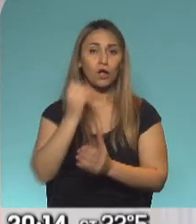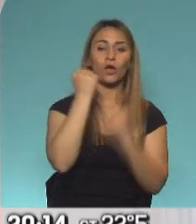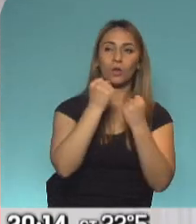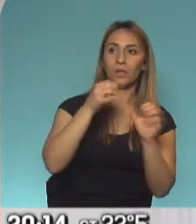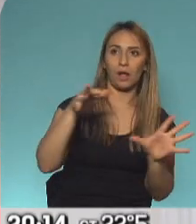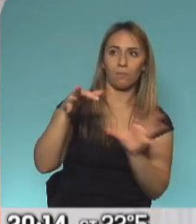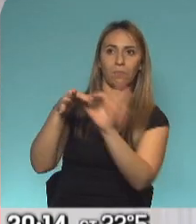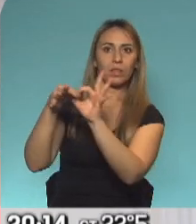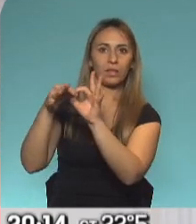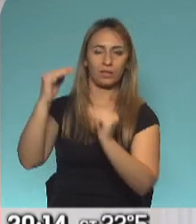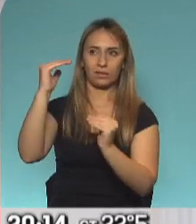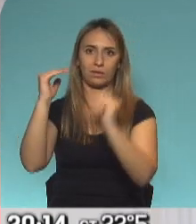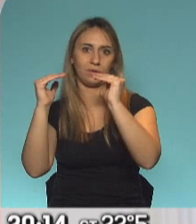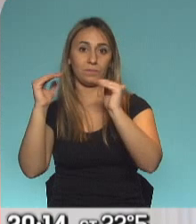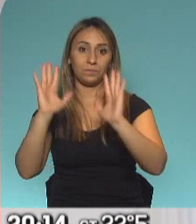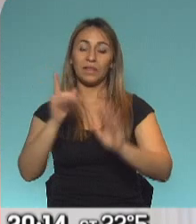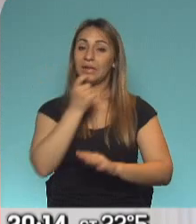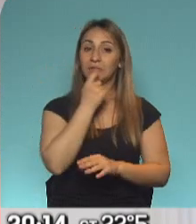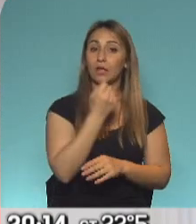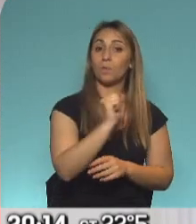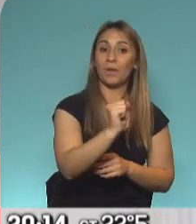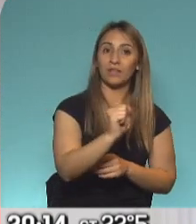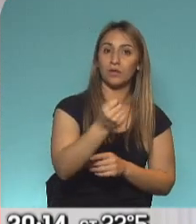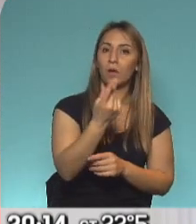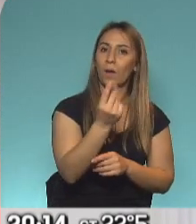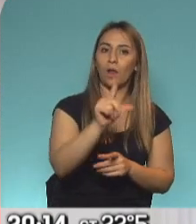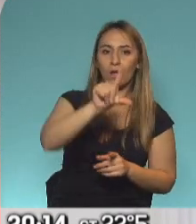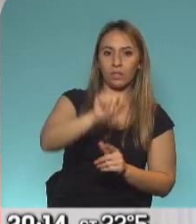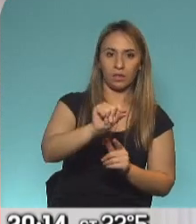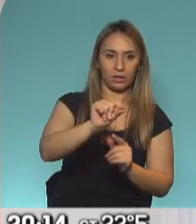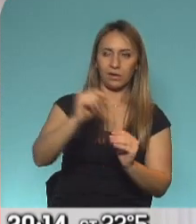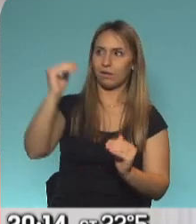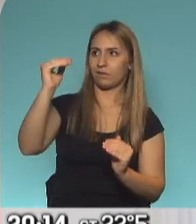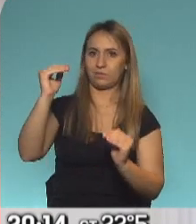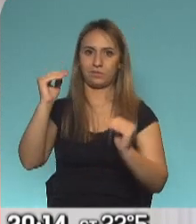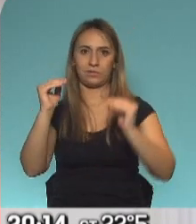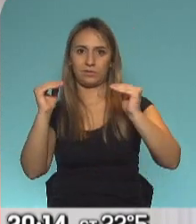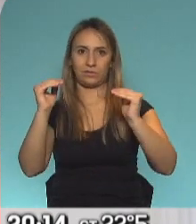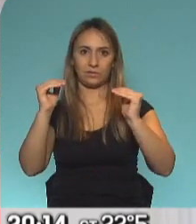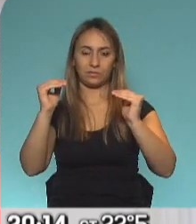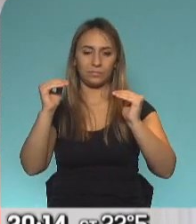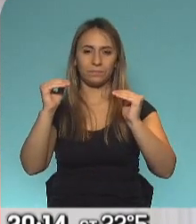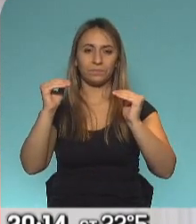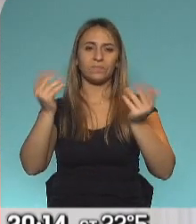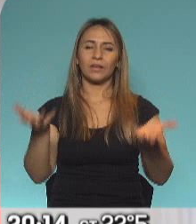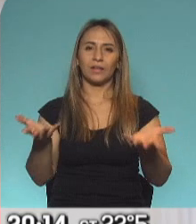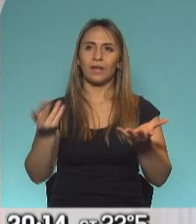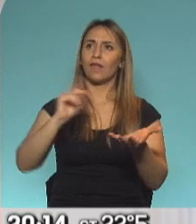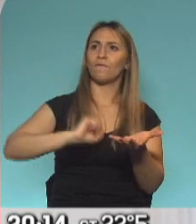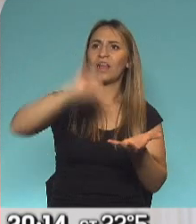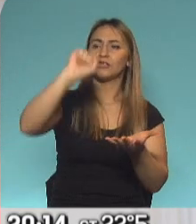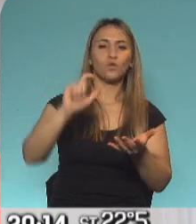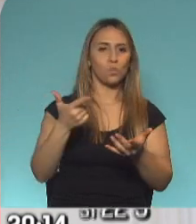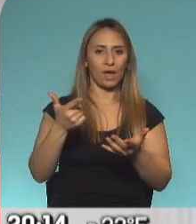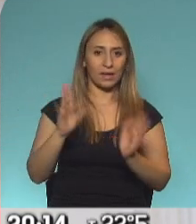él devaluaba y llevaba el peso a ese tipo de cambio, no iba a haber inflación,